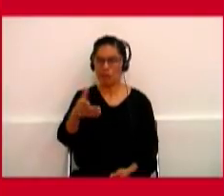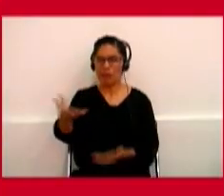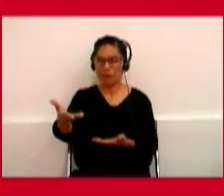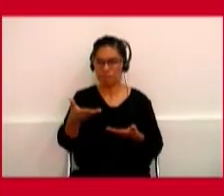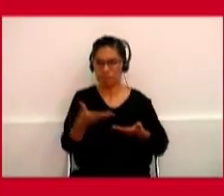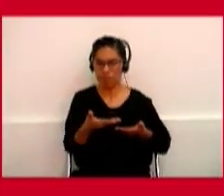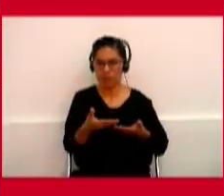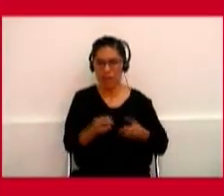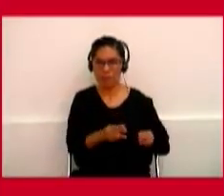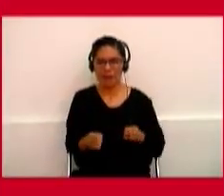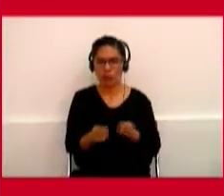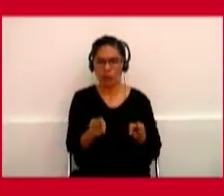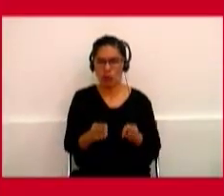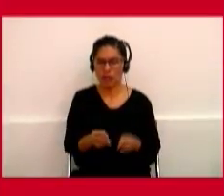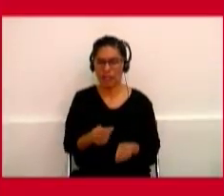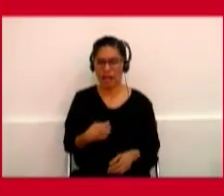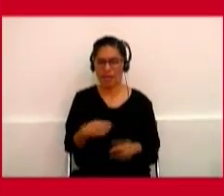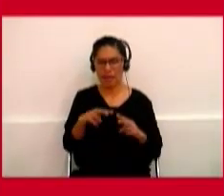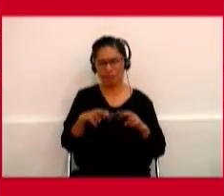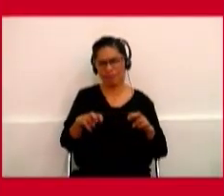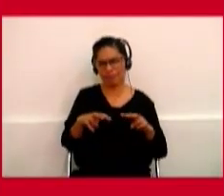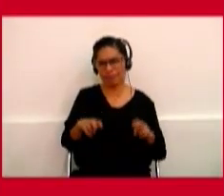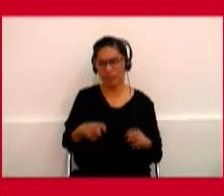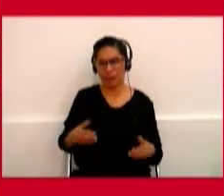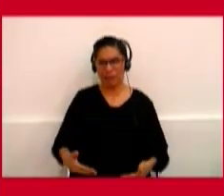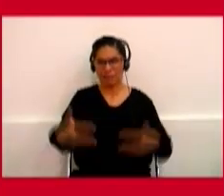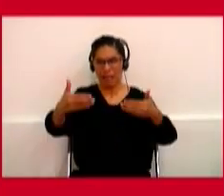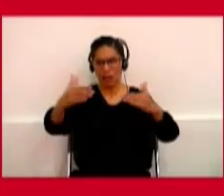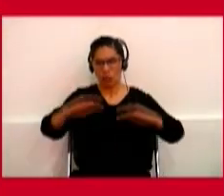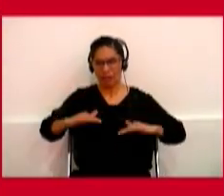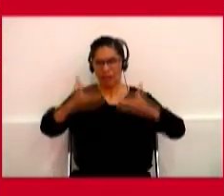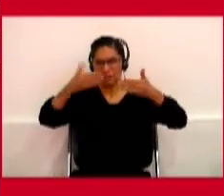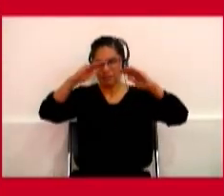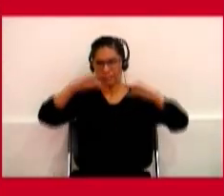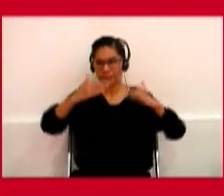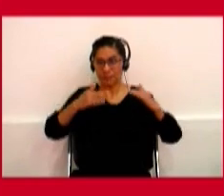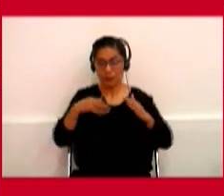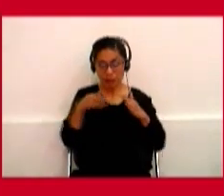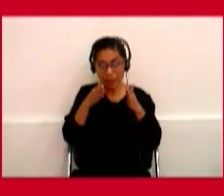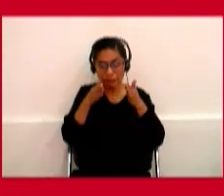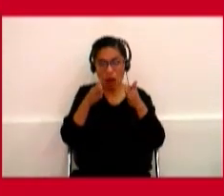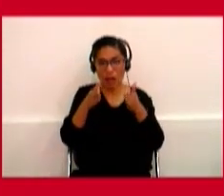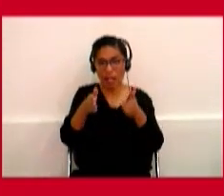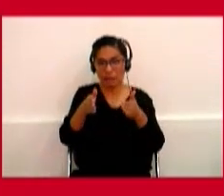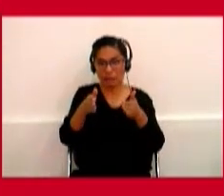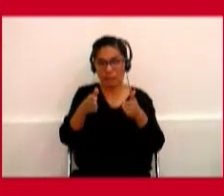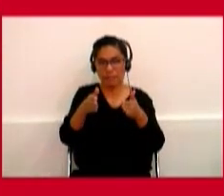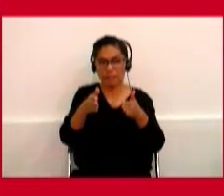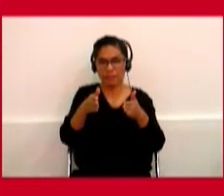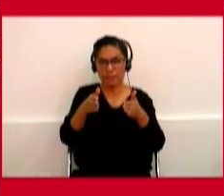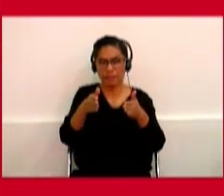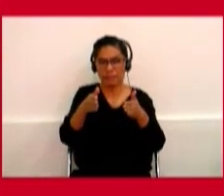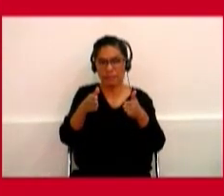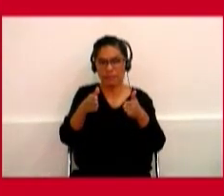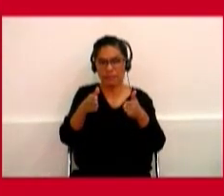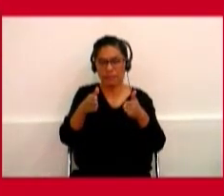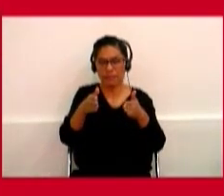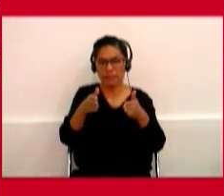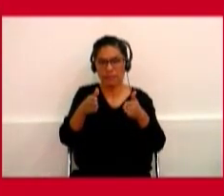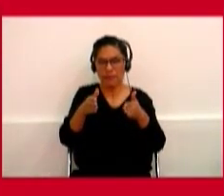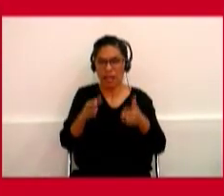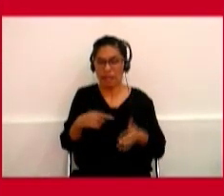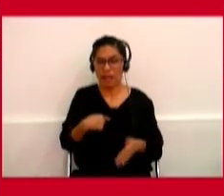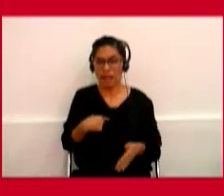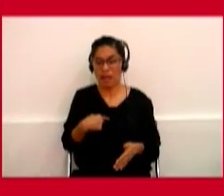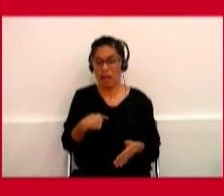Metodología propuesta para el análisis numérico de taludes en 3D bajo el enfoque de cumplimiento de una